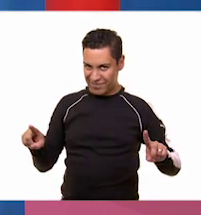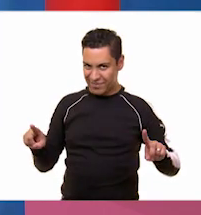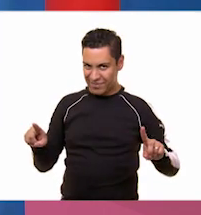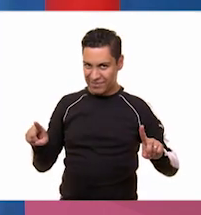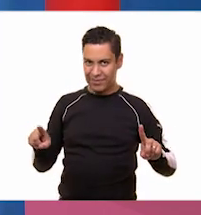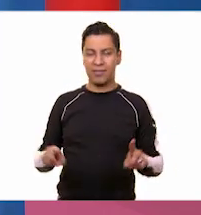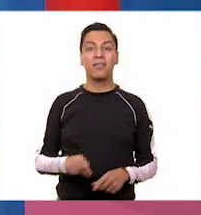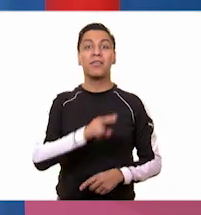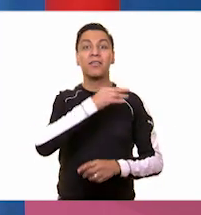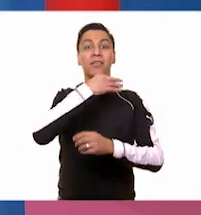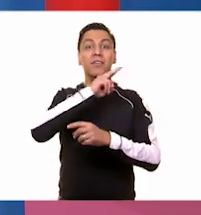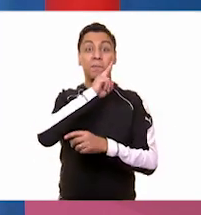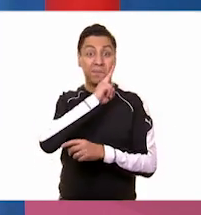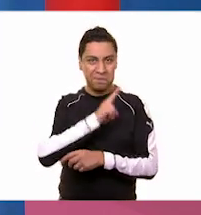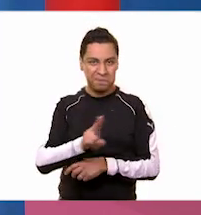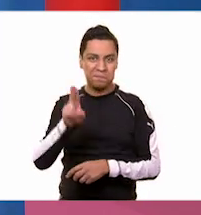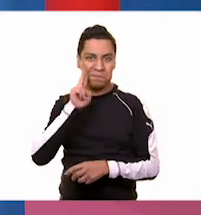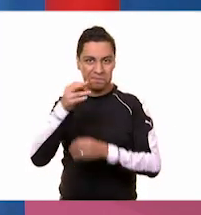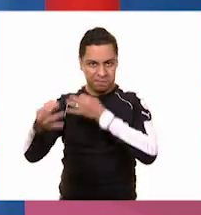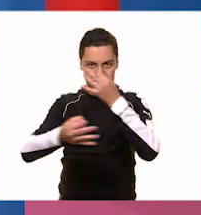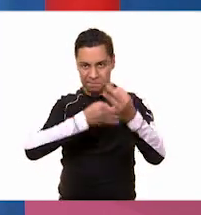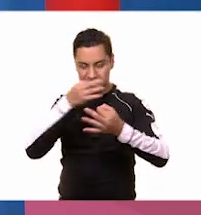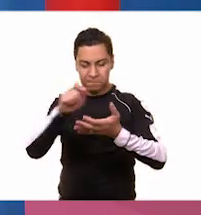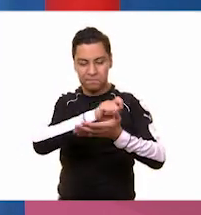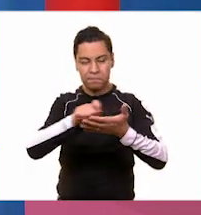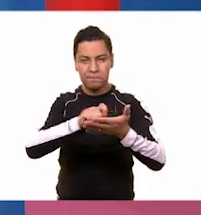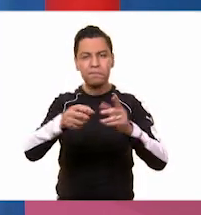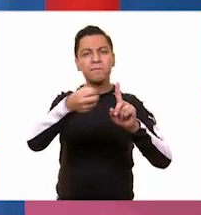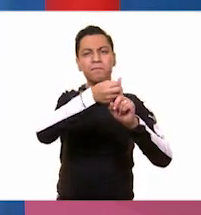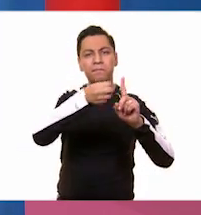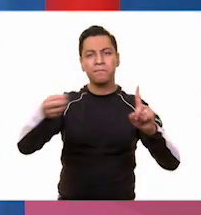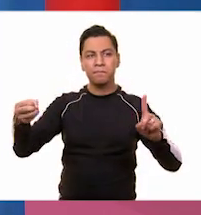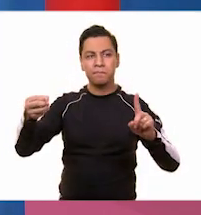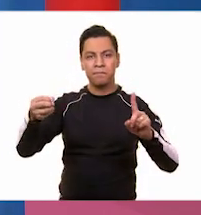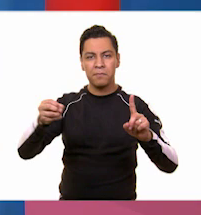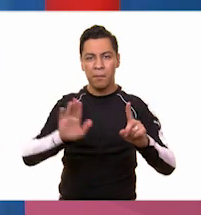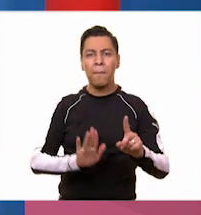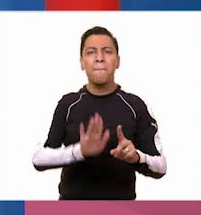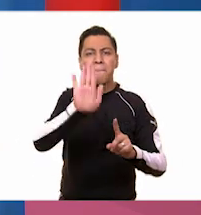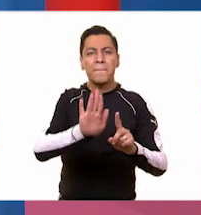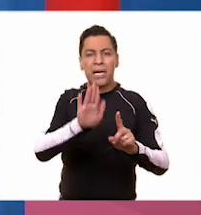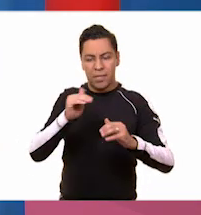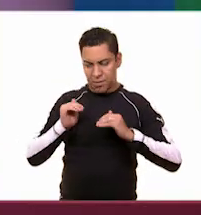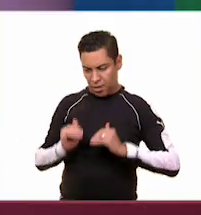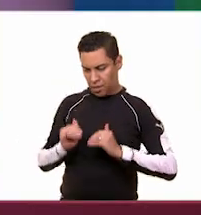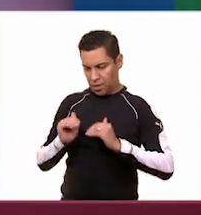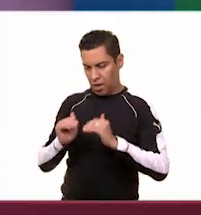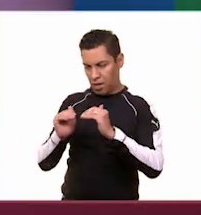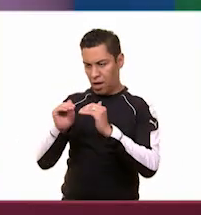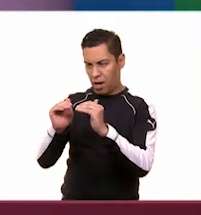caso de la nota periodística, apunten, la estructura es como una pirámide invertida.